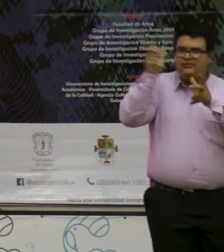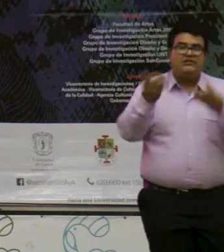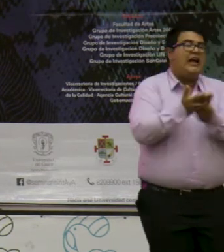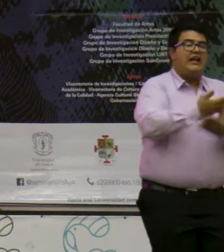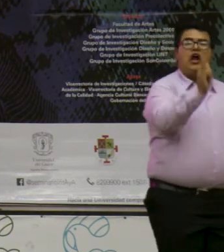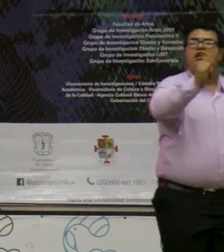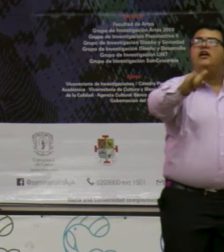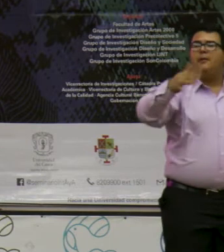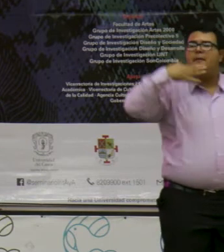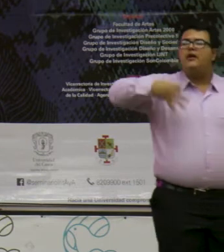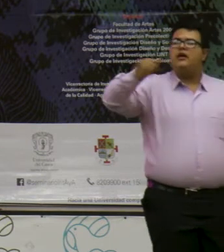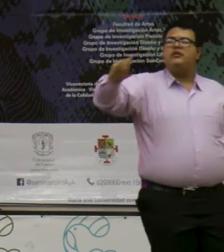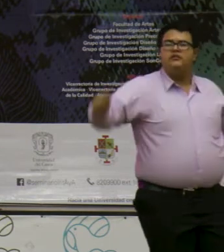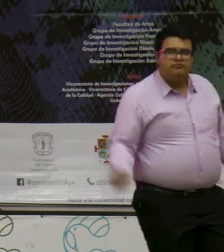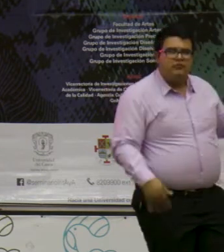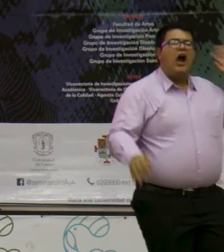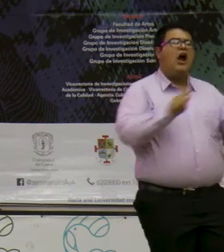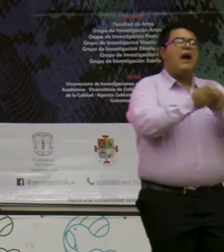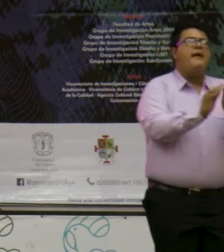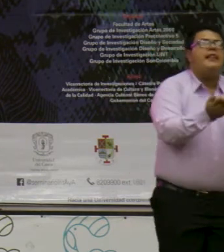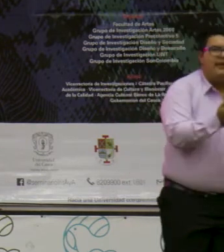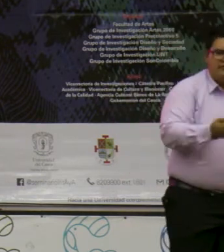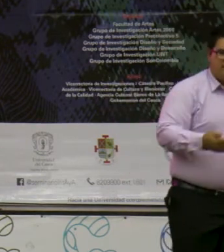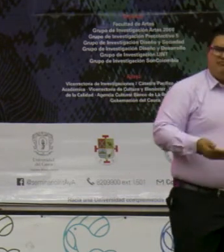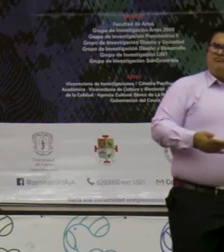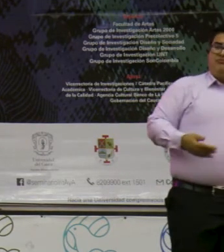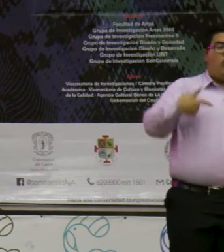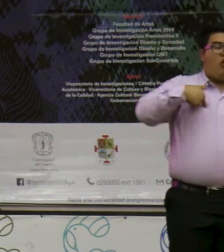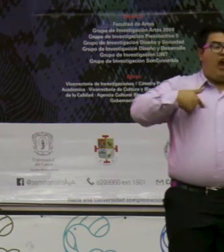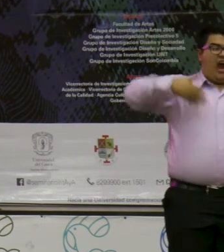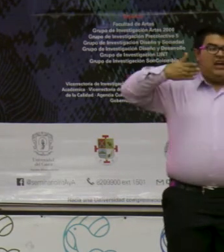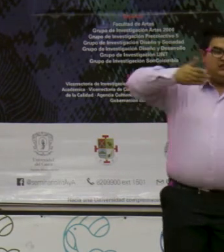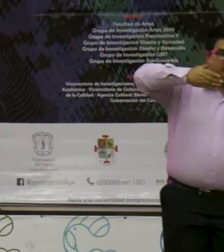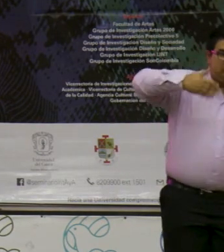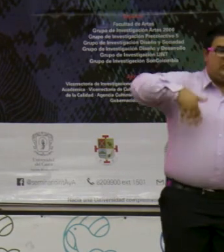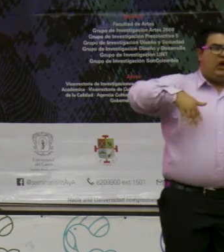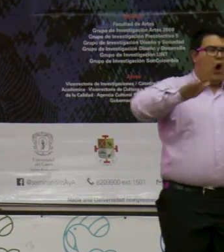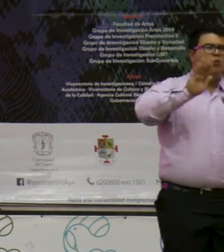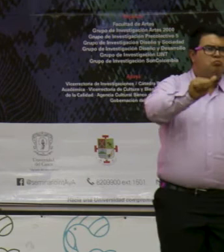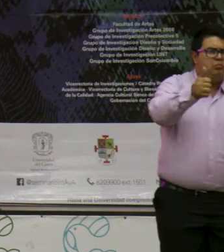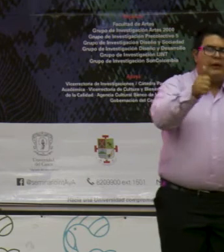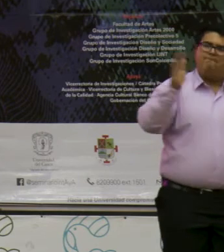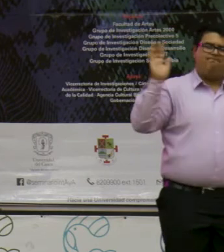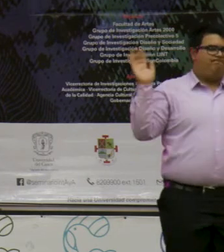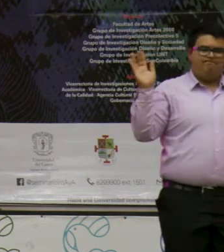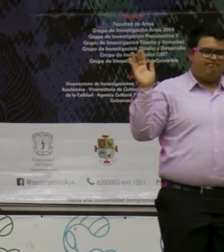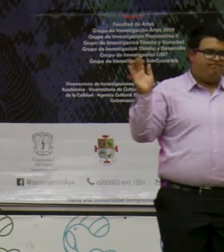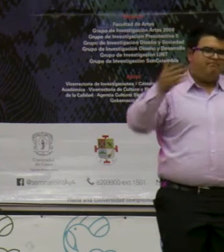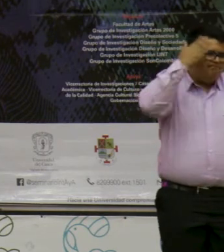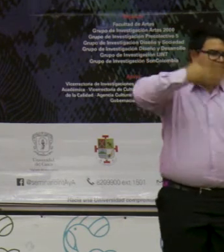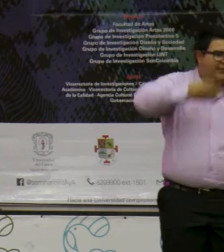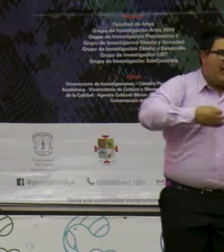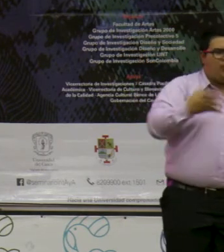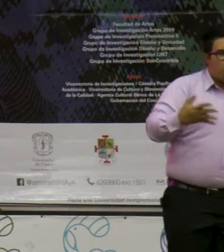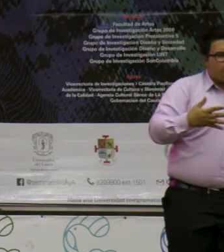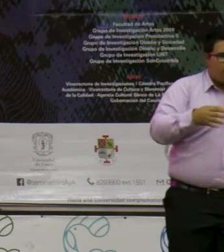eso es válido. Vuelvo a lo mismo, no estoy haciendo ni una defensa ni una condena, estoy creando como cuáles son los síntomas que encontramos. No sabemos muy bien si